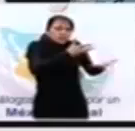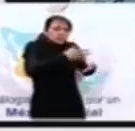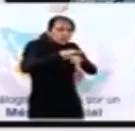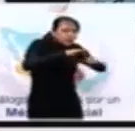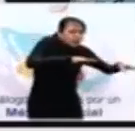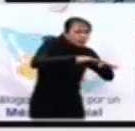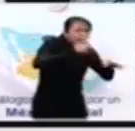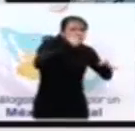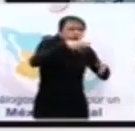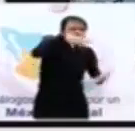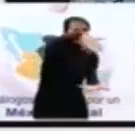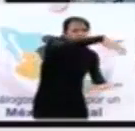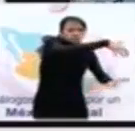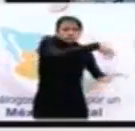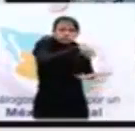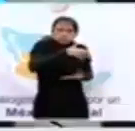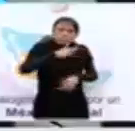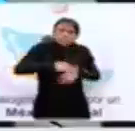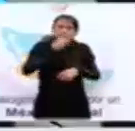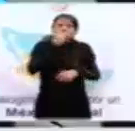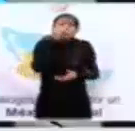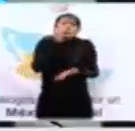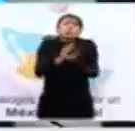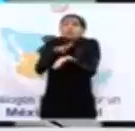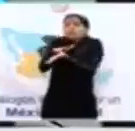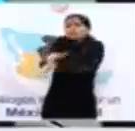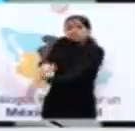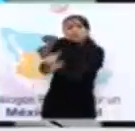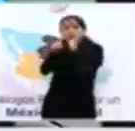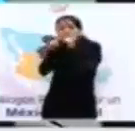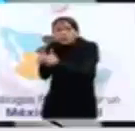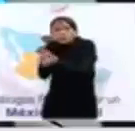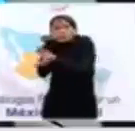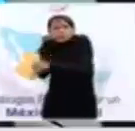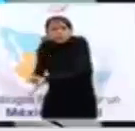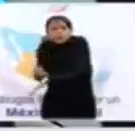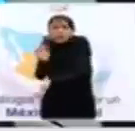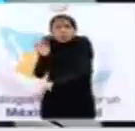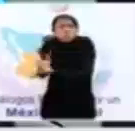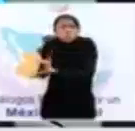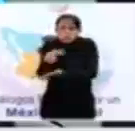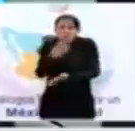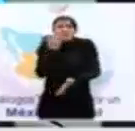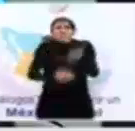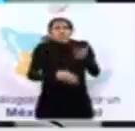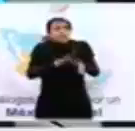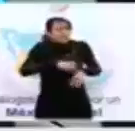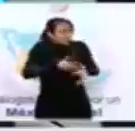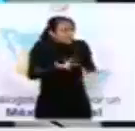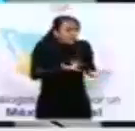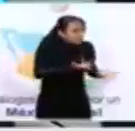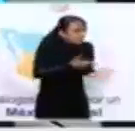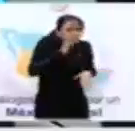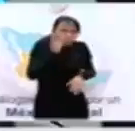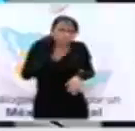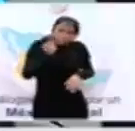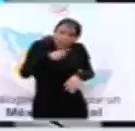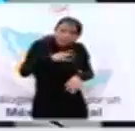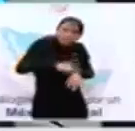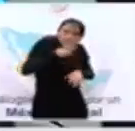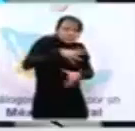a esa parte asistencial. Y pues, creo que un tema importantísimo tiene que ver